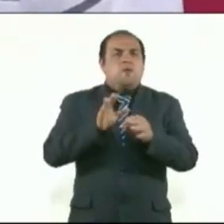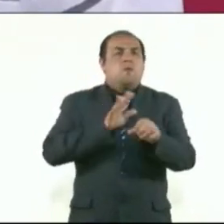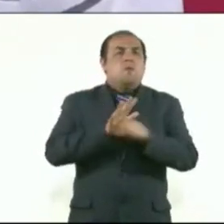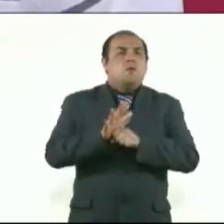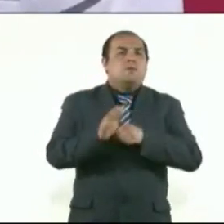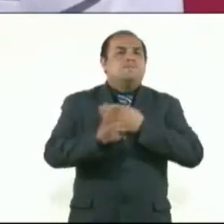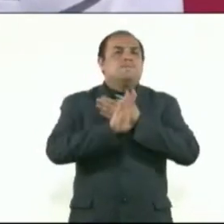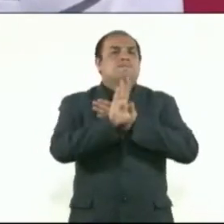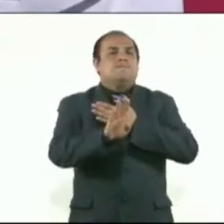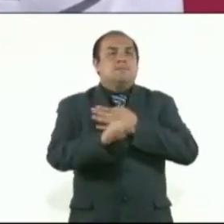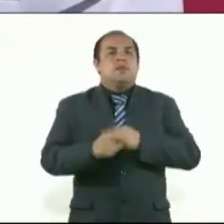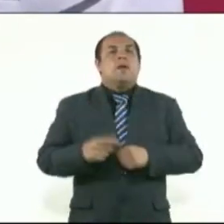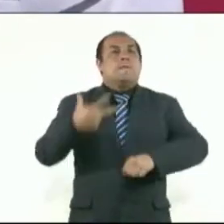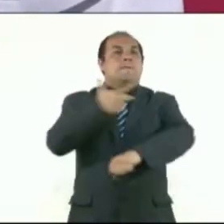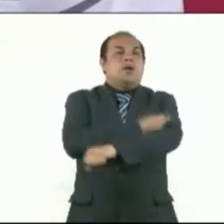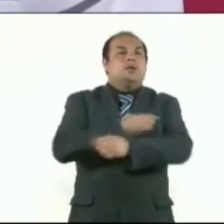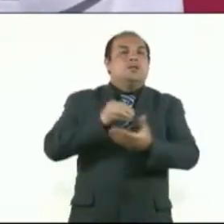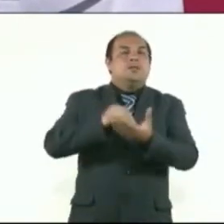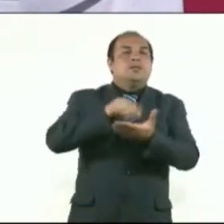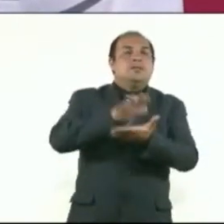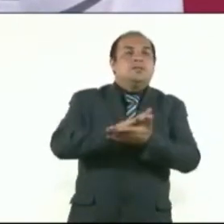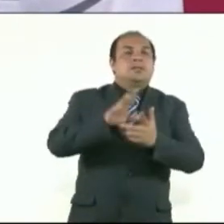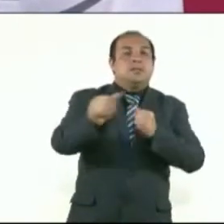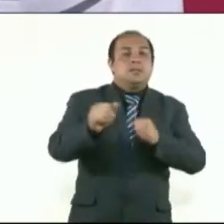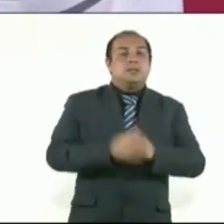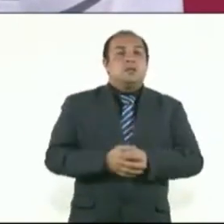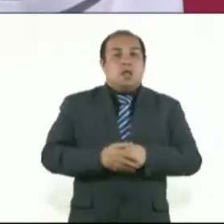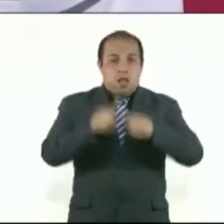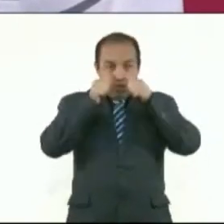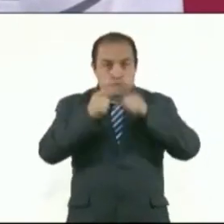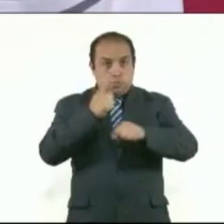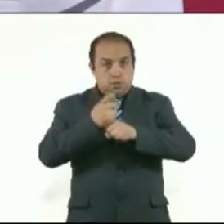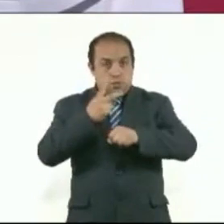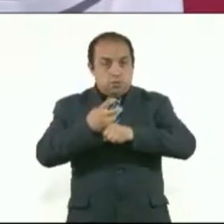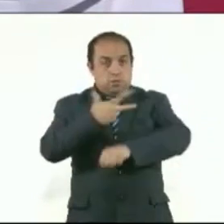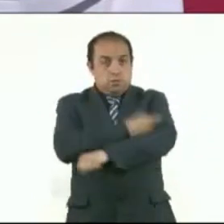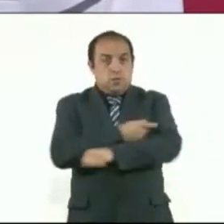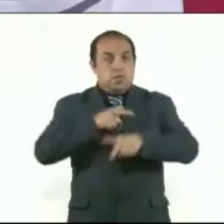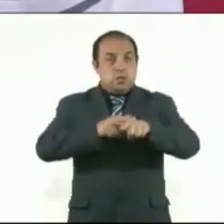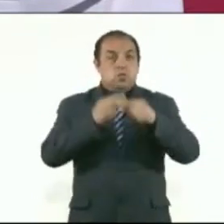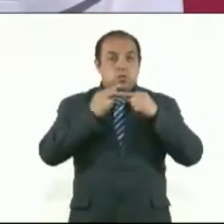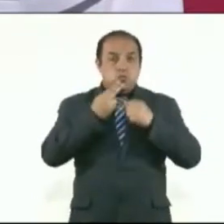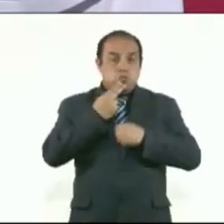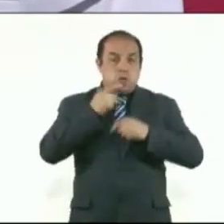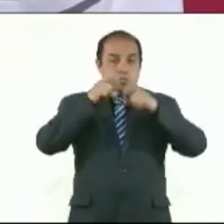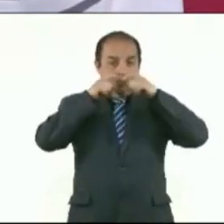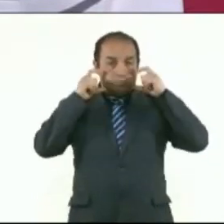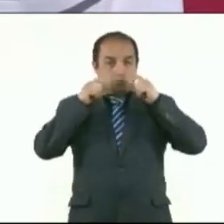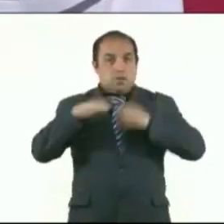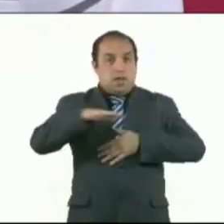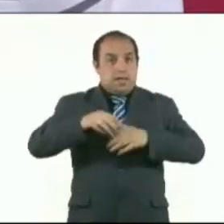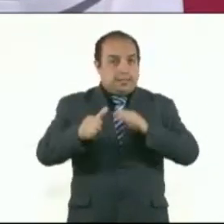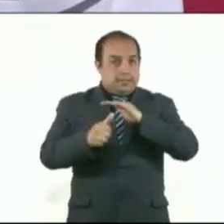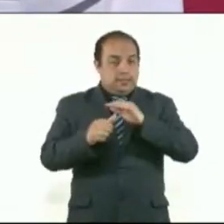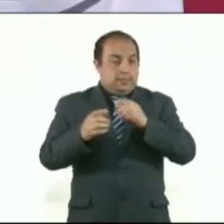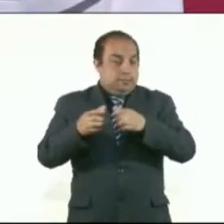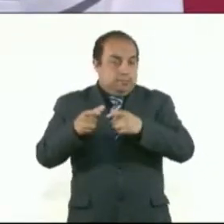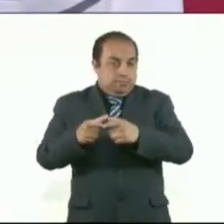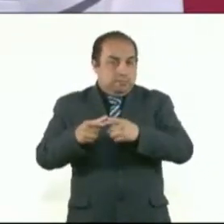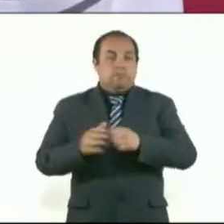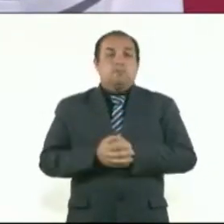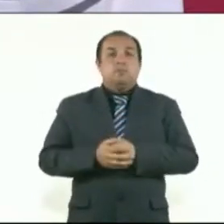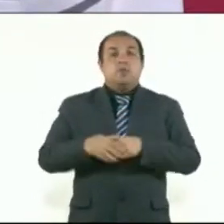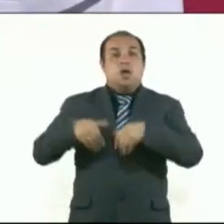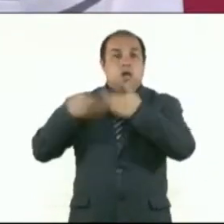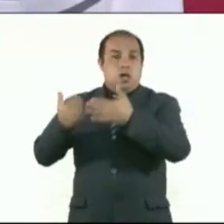el día que nos toca, ponernos al corriente de primeras y segundas dosis, seguir usando el cubrebocas en espacios cerrados y privilegiar el aire libre. Y lo